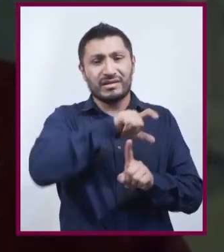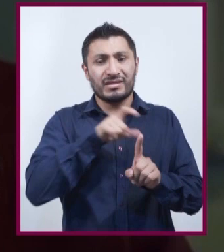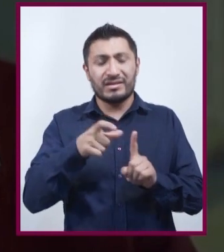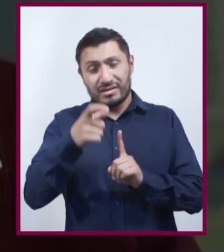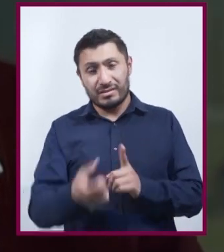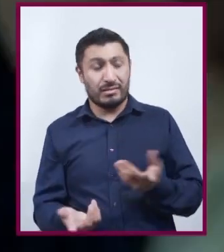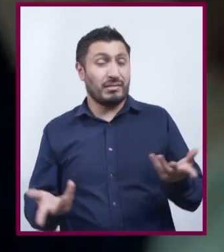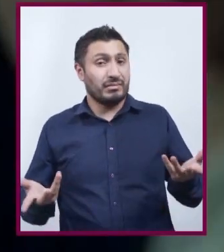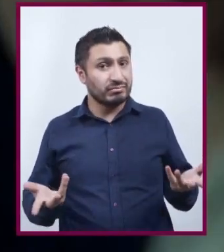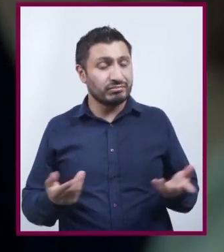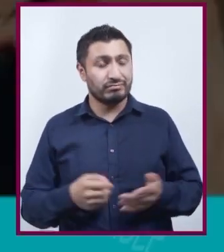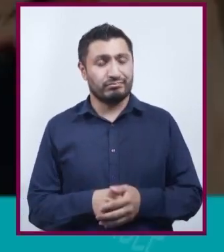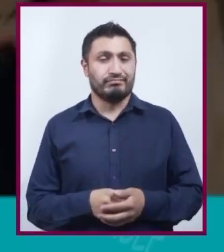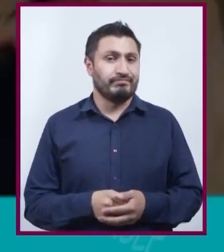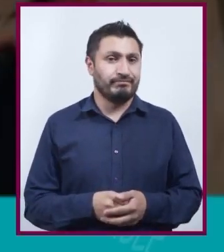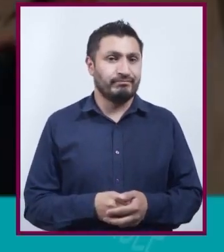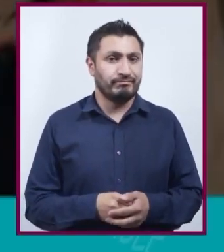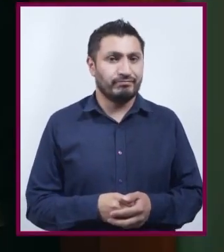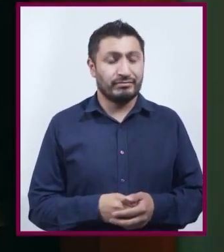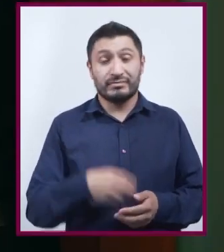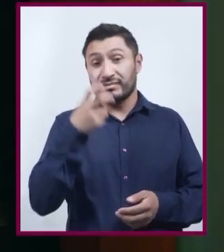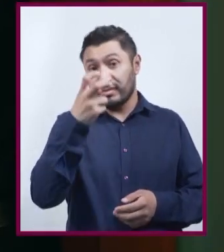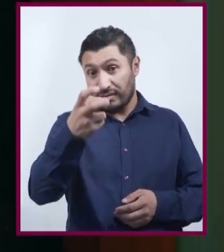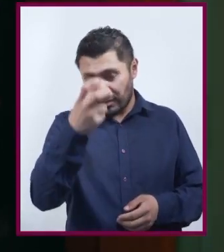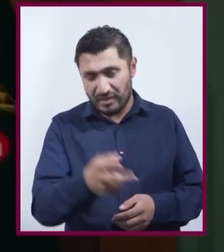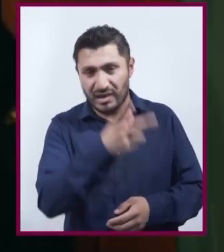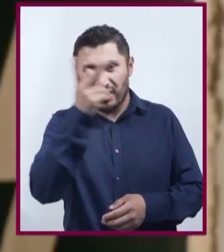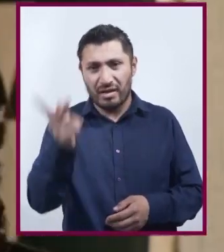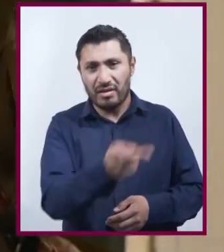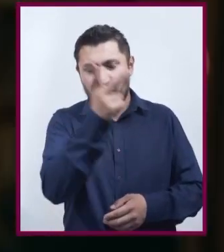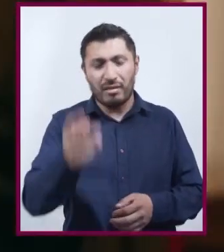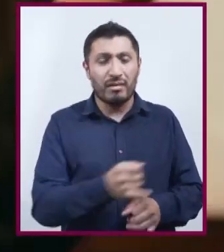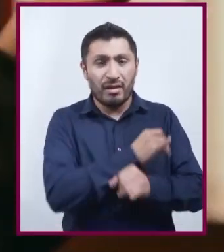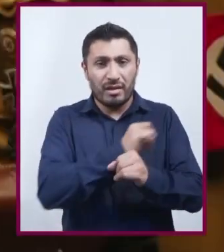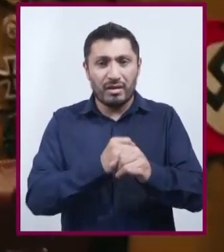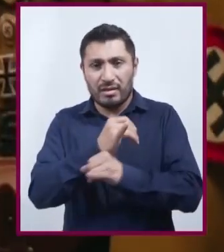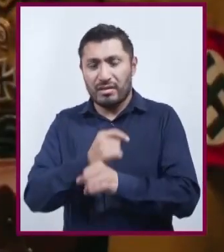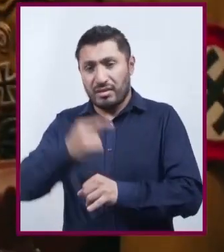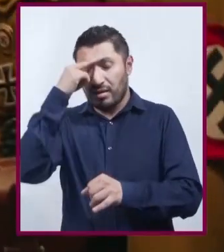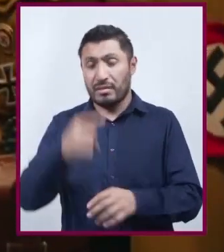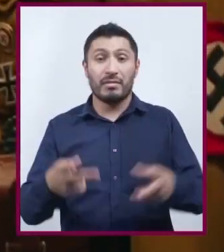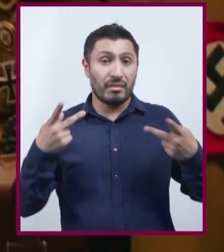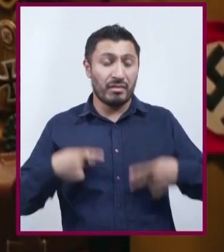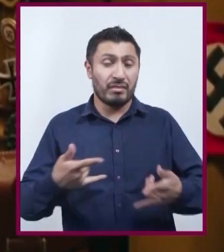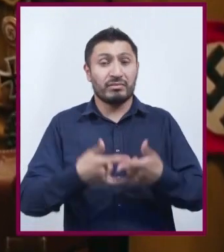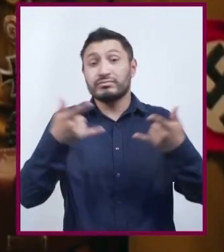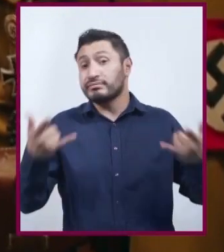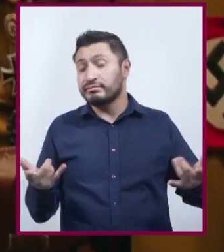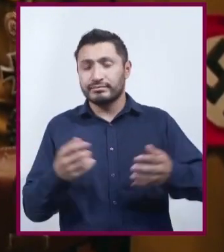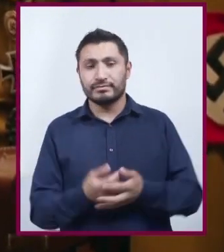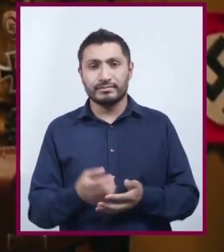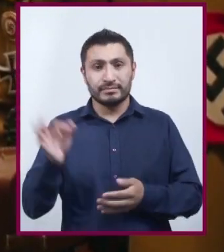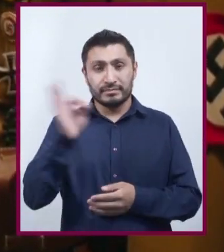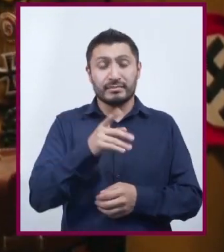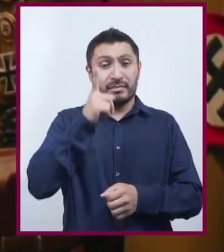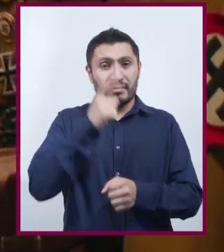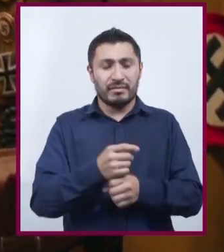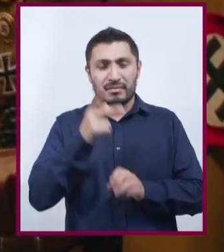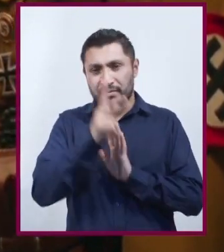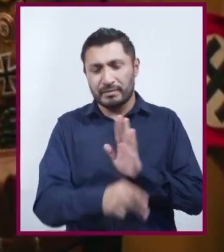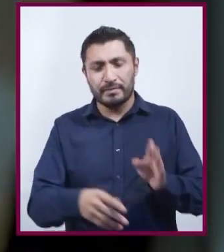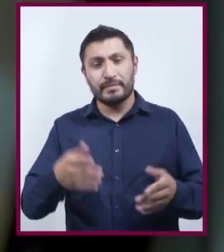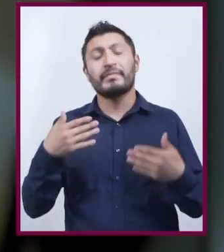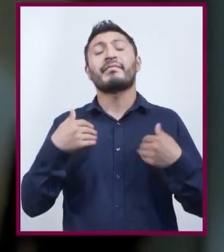a Hitler de las sociedades en que fueron producidas las películas? Esa es una pregunta de investigación para los